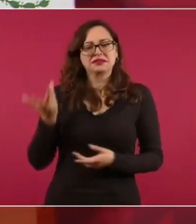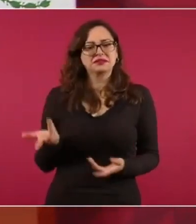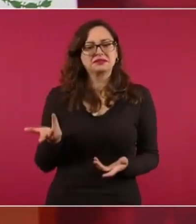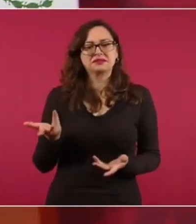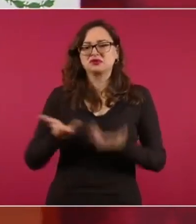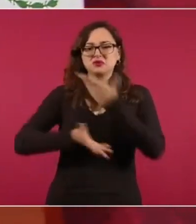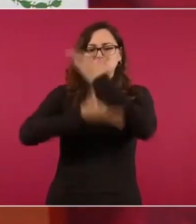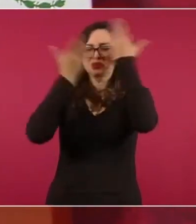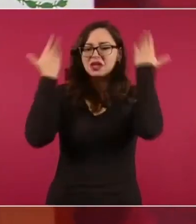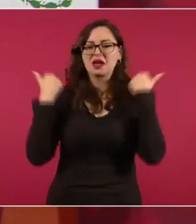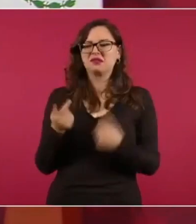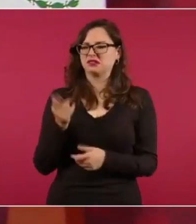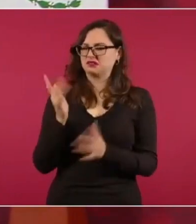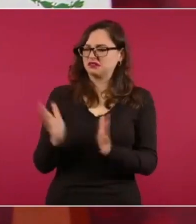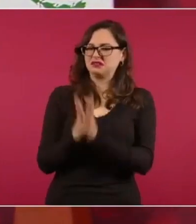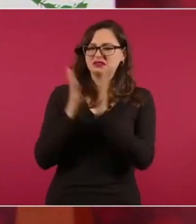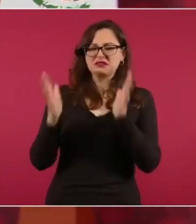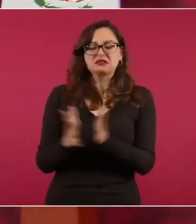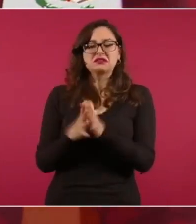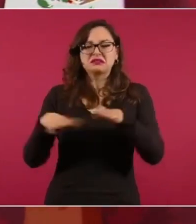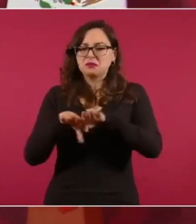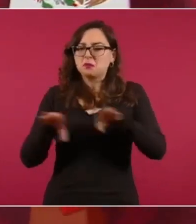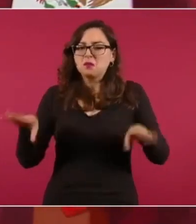para la democracia.